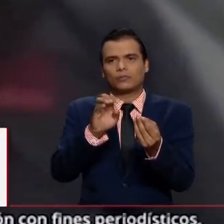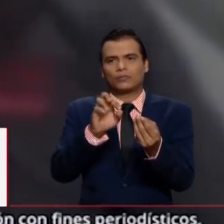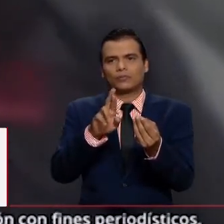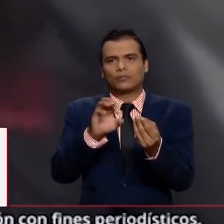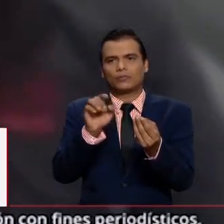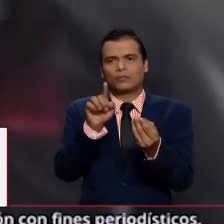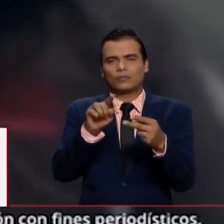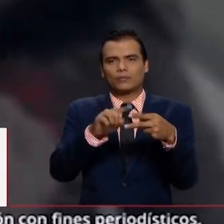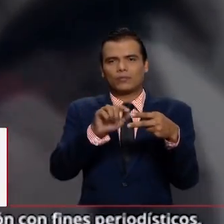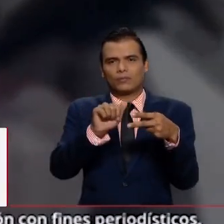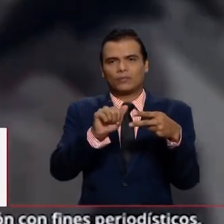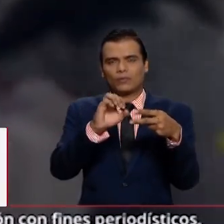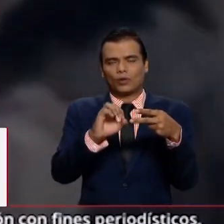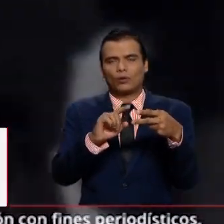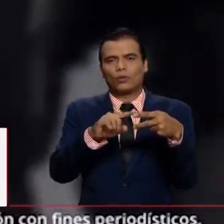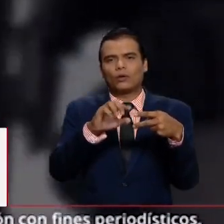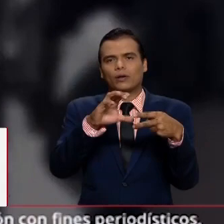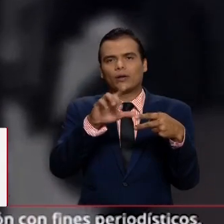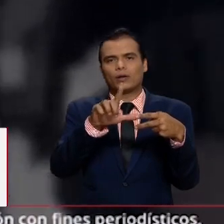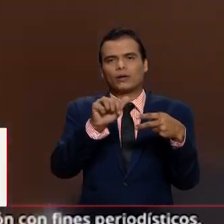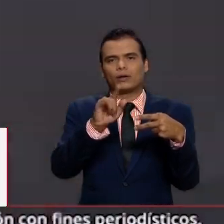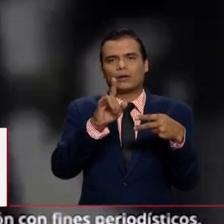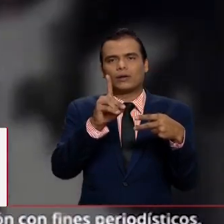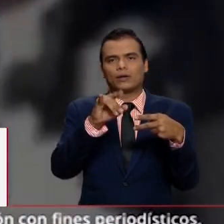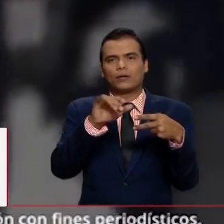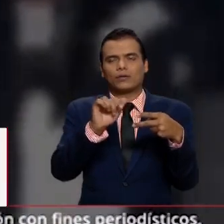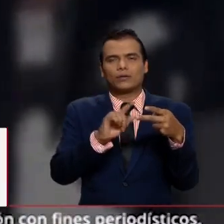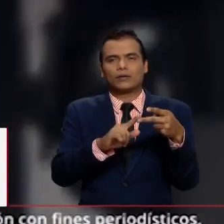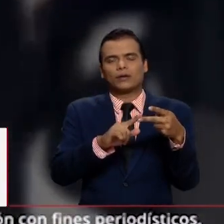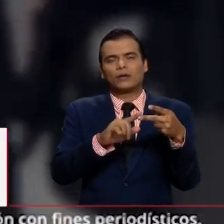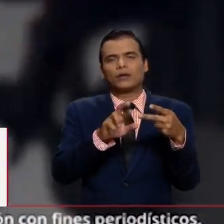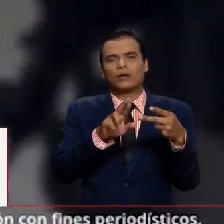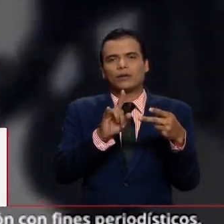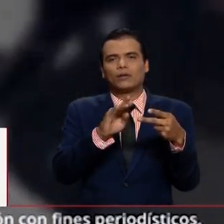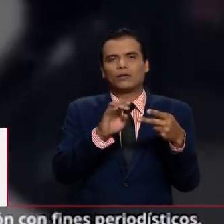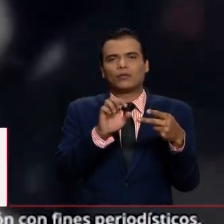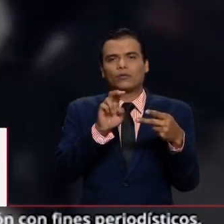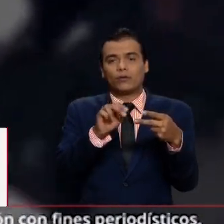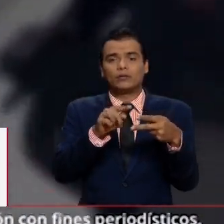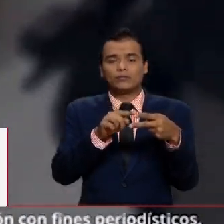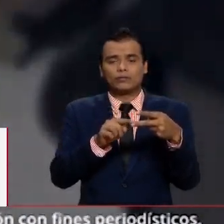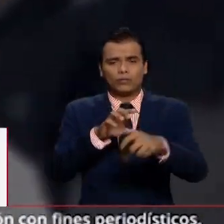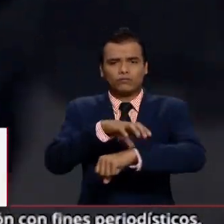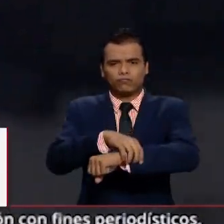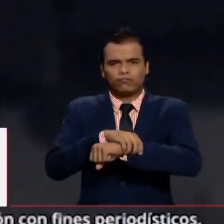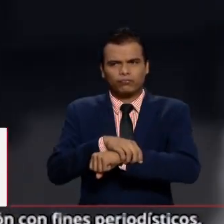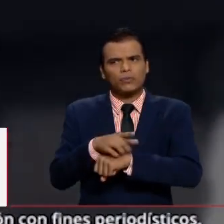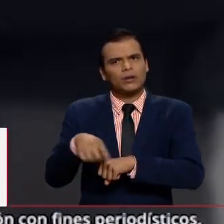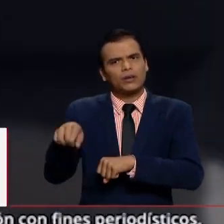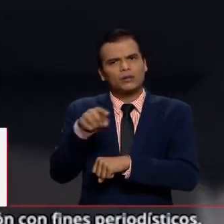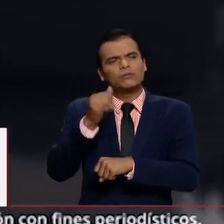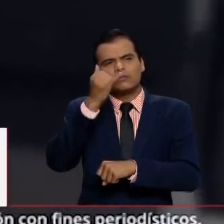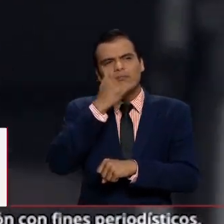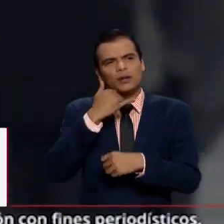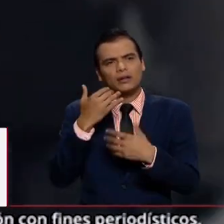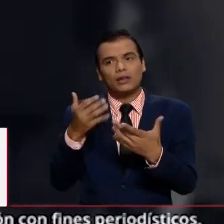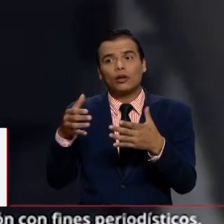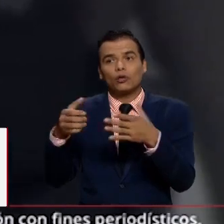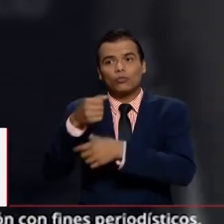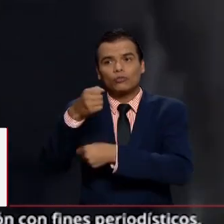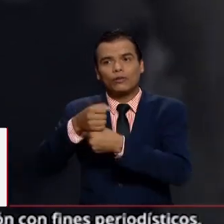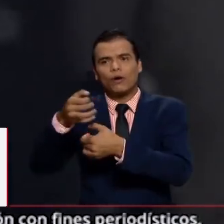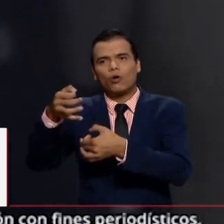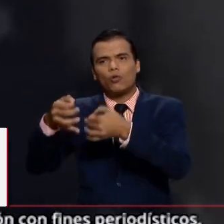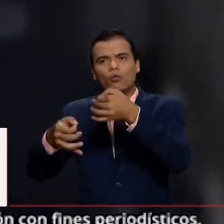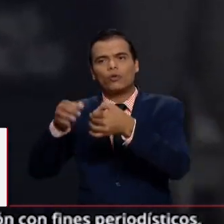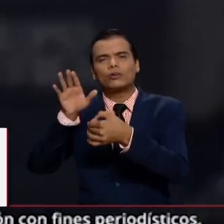y Ruel Antonio Tovar. La pareja es señalada de amenazar e intimidar por medio de panfletos a jueces y otros funcionarios